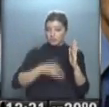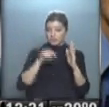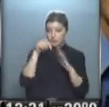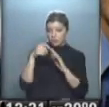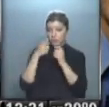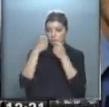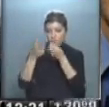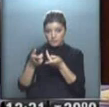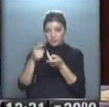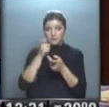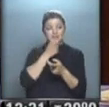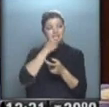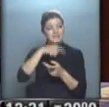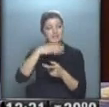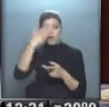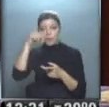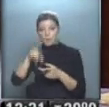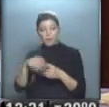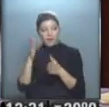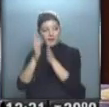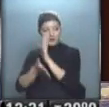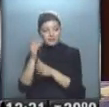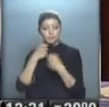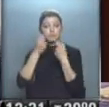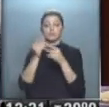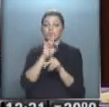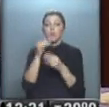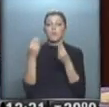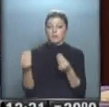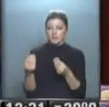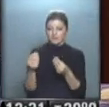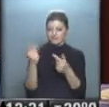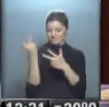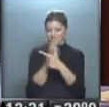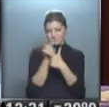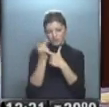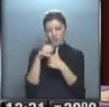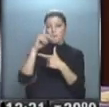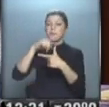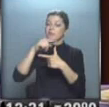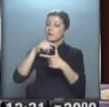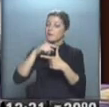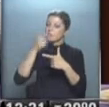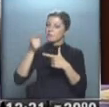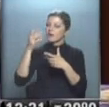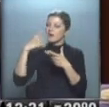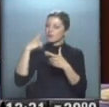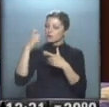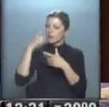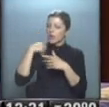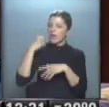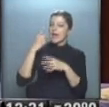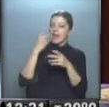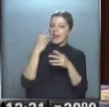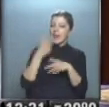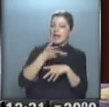no le da el servicio? No se lo da por dos razones. La primera es porque ha logrado una combinación de precio y cantidad